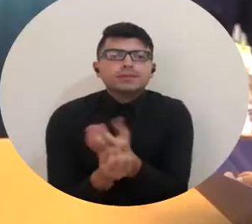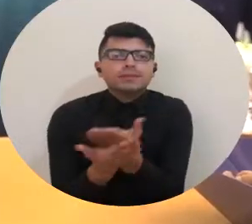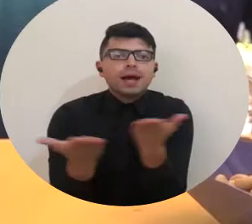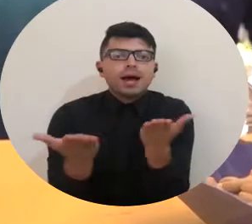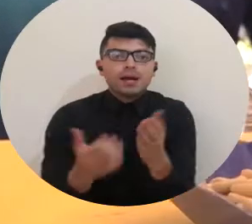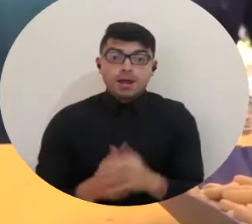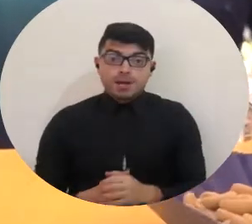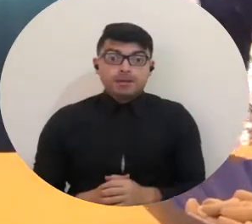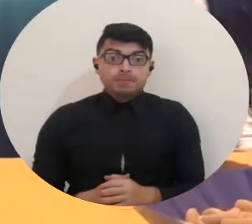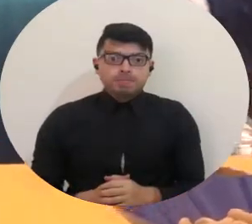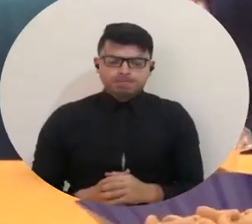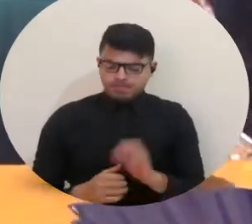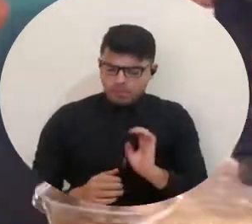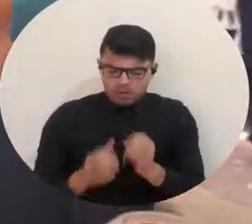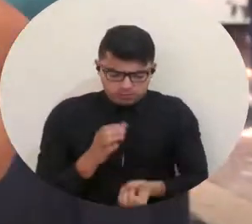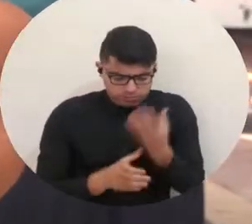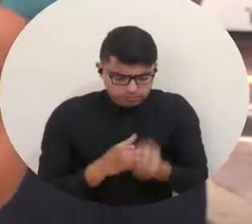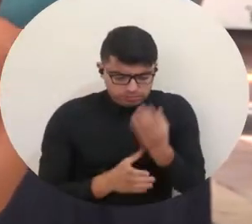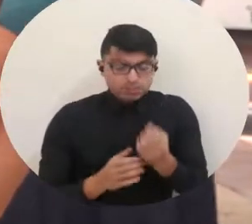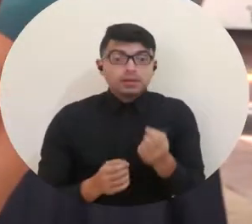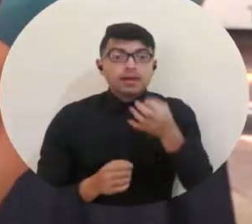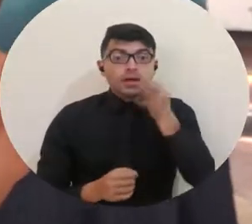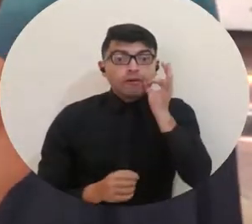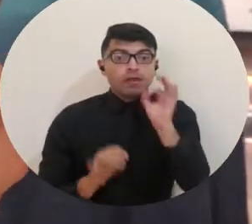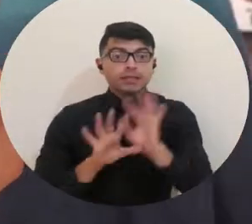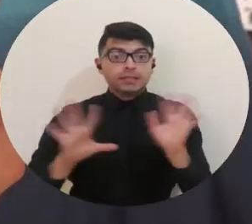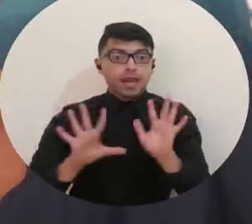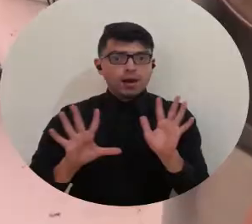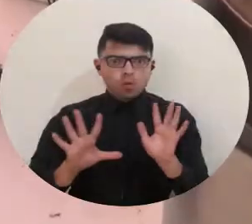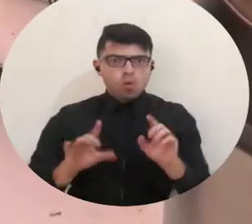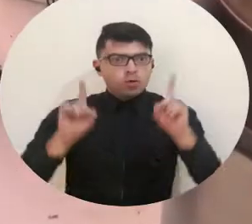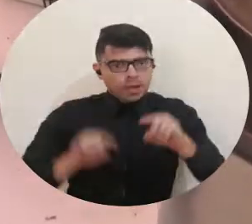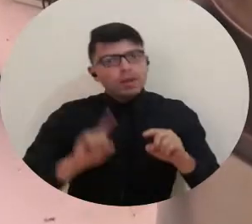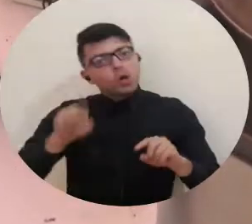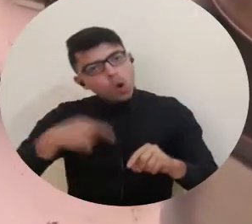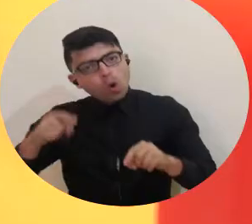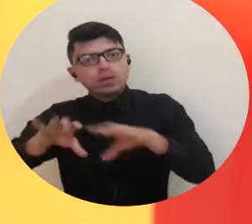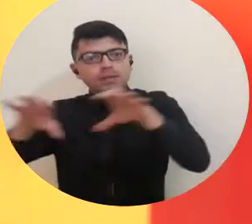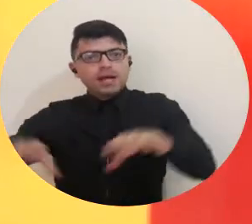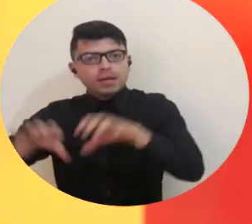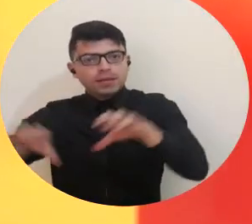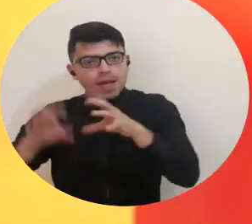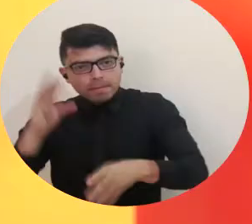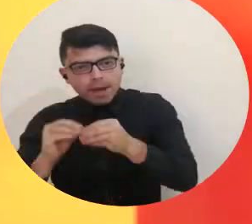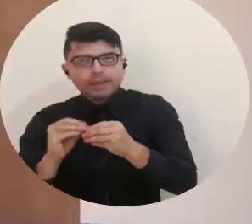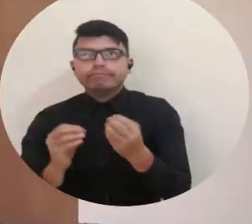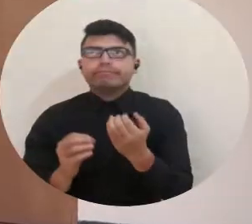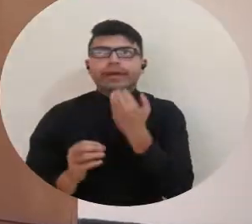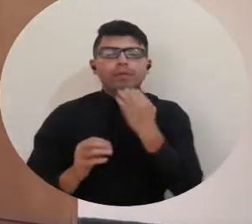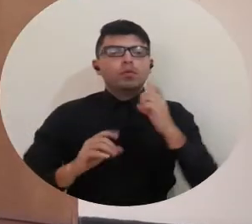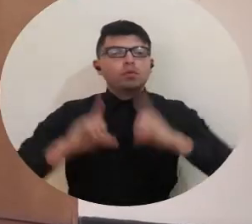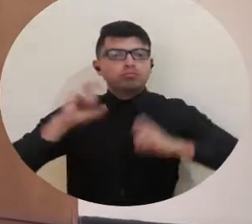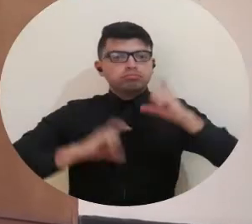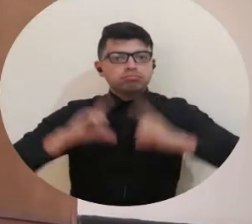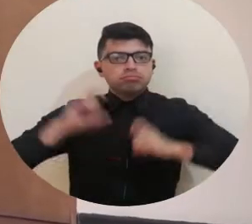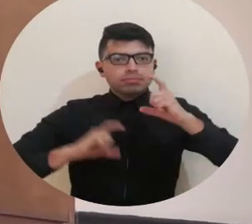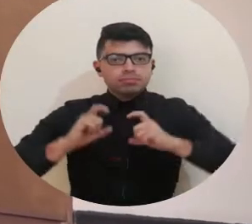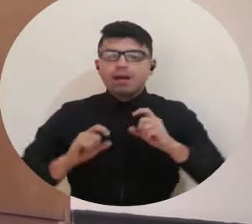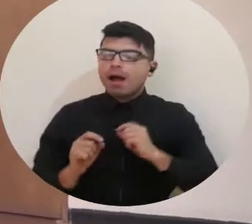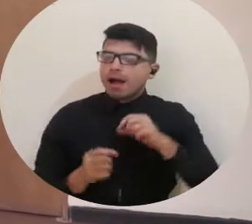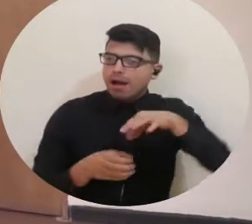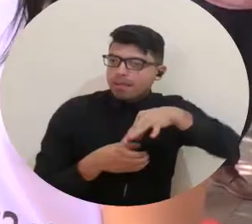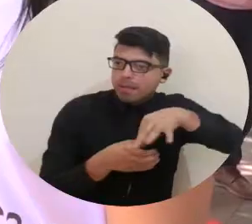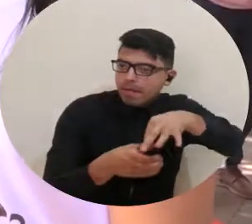de ofrecer no solo la producción cafetera, sino también otras actividades complementarias como el